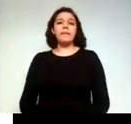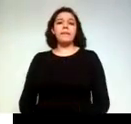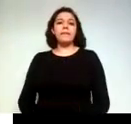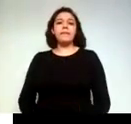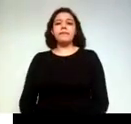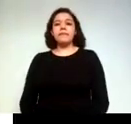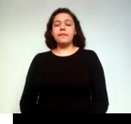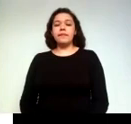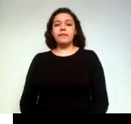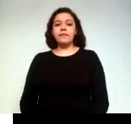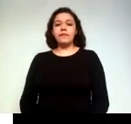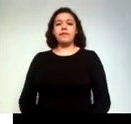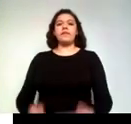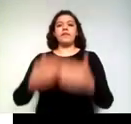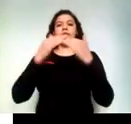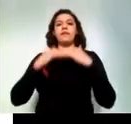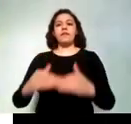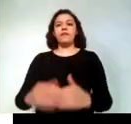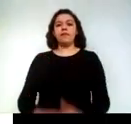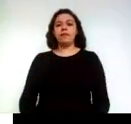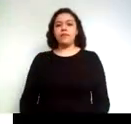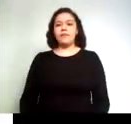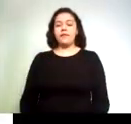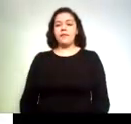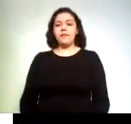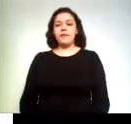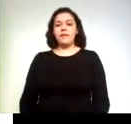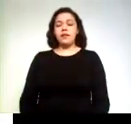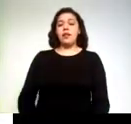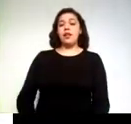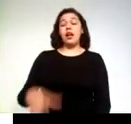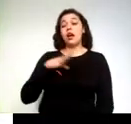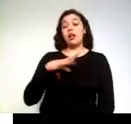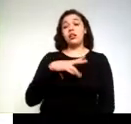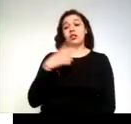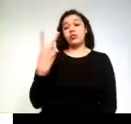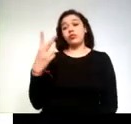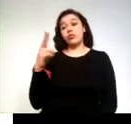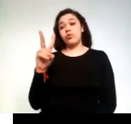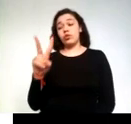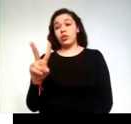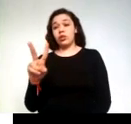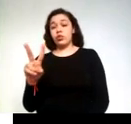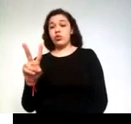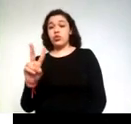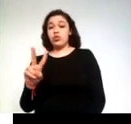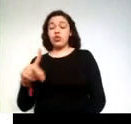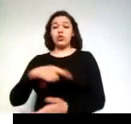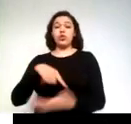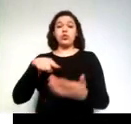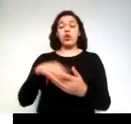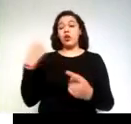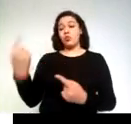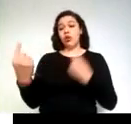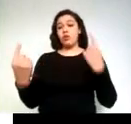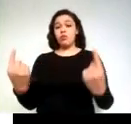Ok, continuamos con la siguiente. Cuando se tienen dos residencias, ¿se cuentan como una o cada residencia es